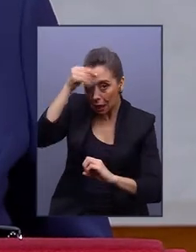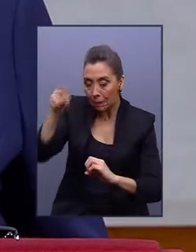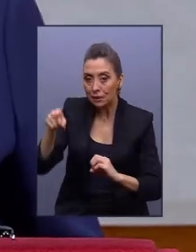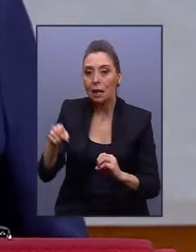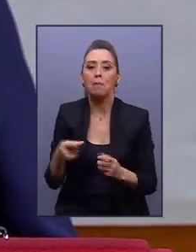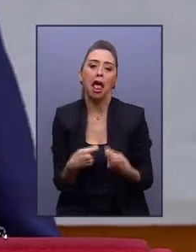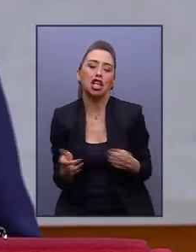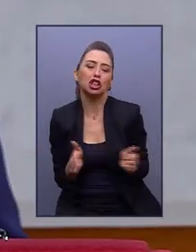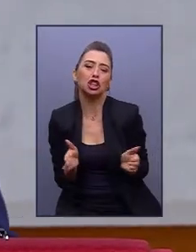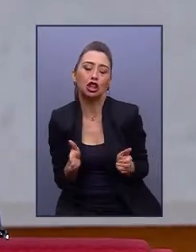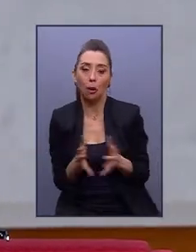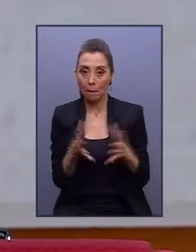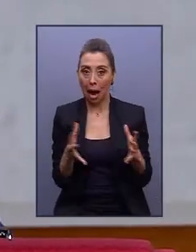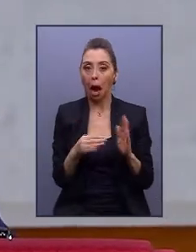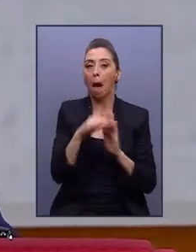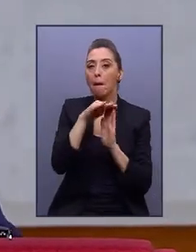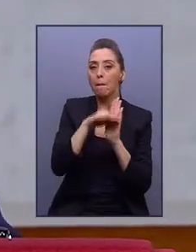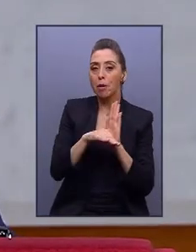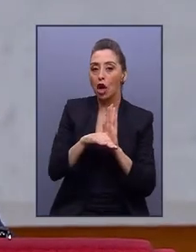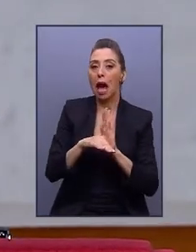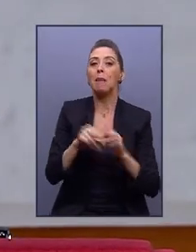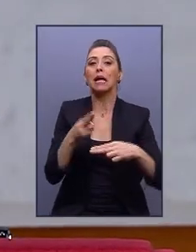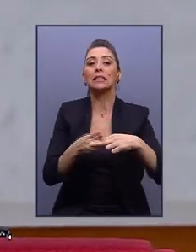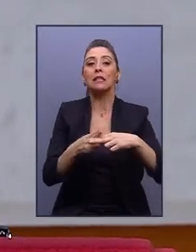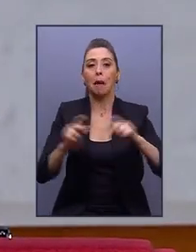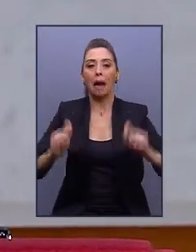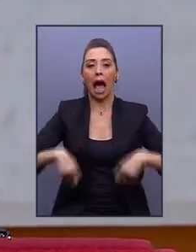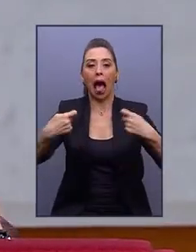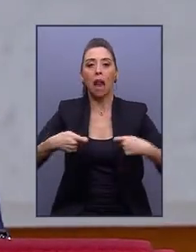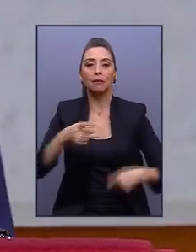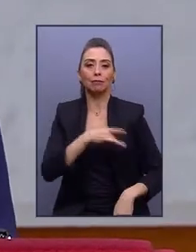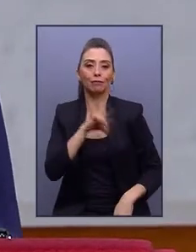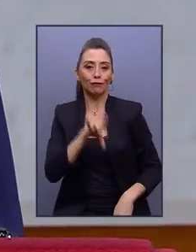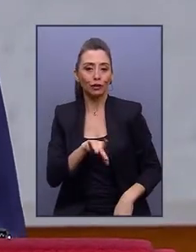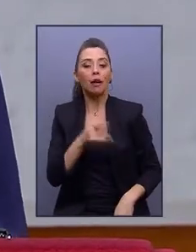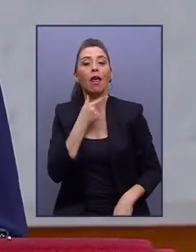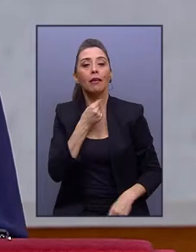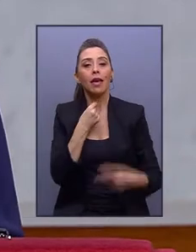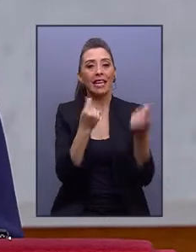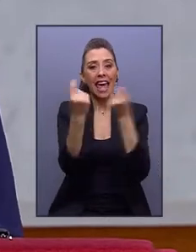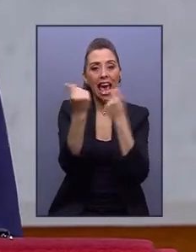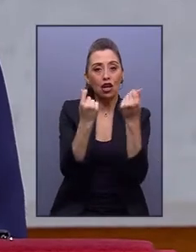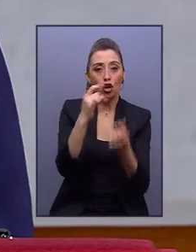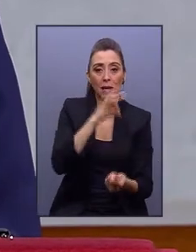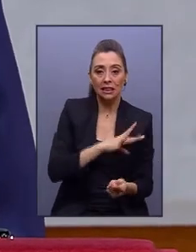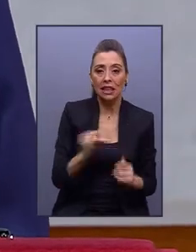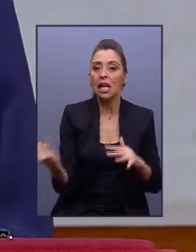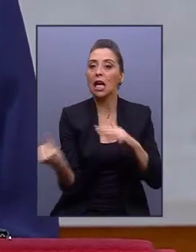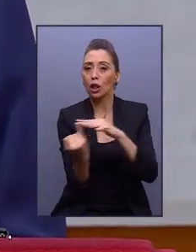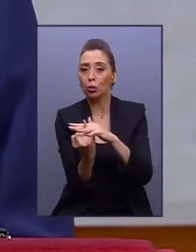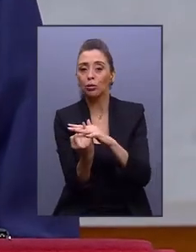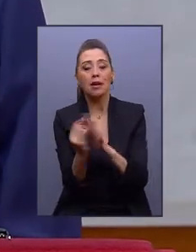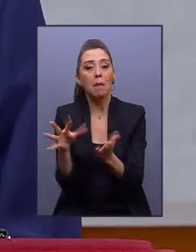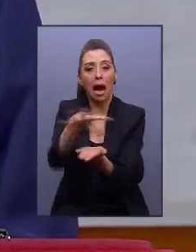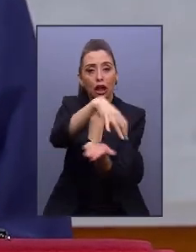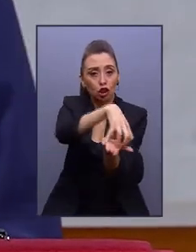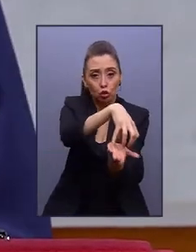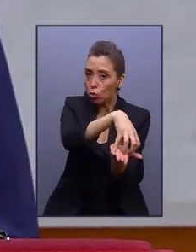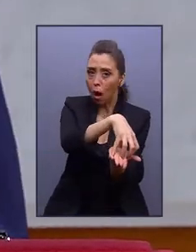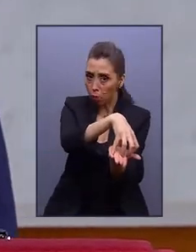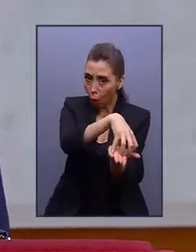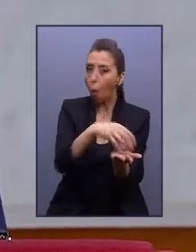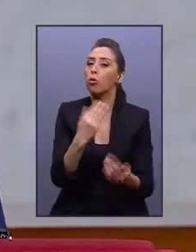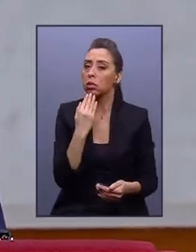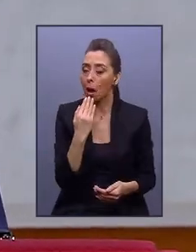hacer crecer su negocio con el programa Almacenes de Chile. Pero queremos una economía inclusiva, no solo en las ciudades. Por eso también